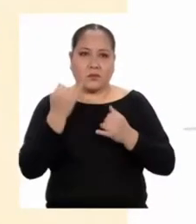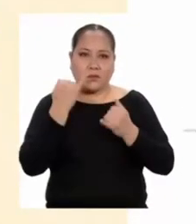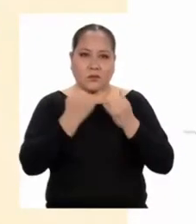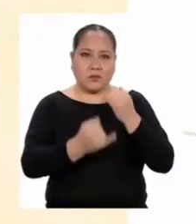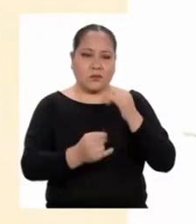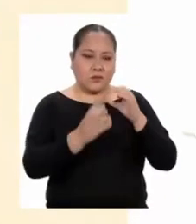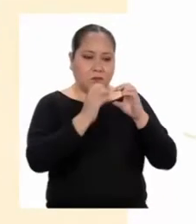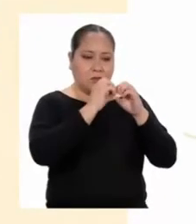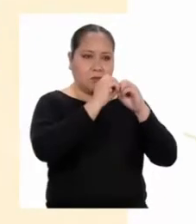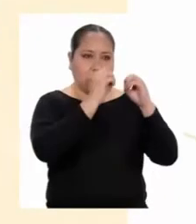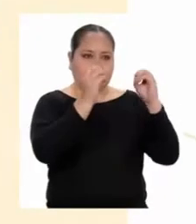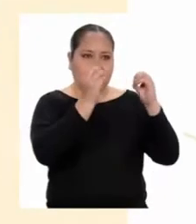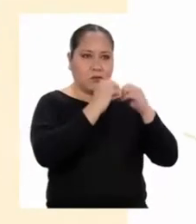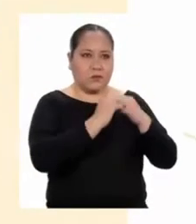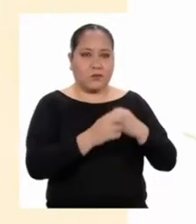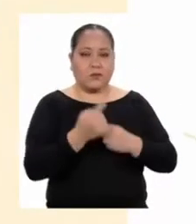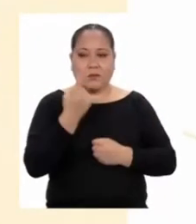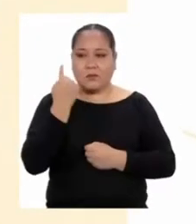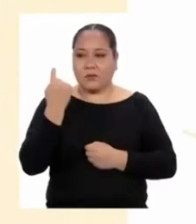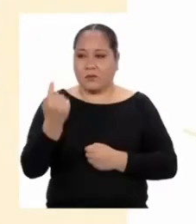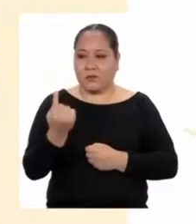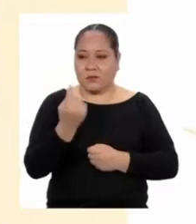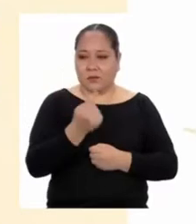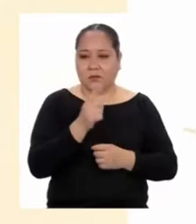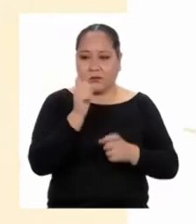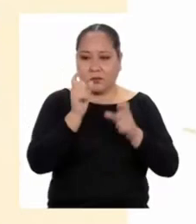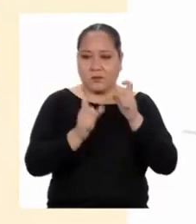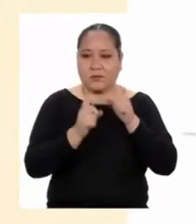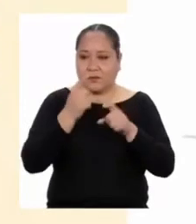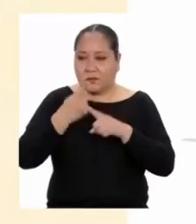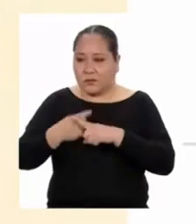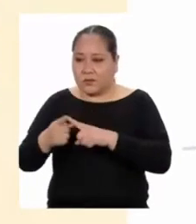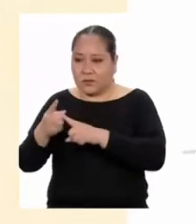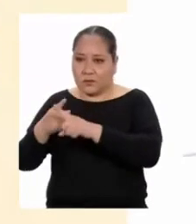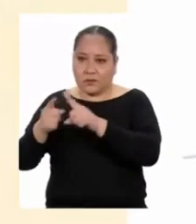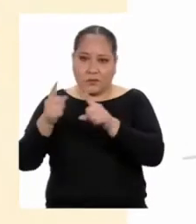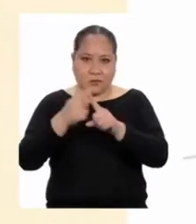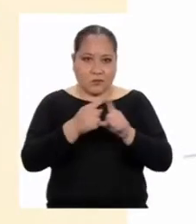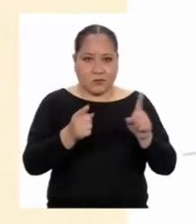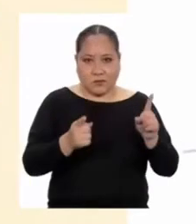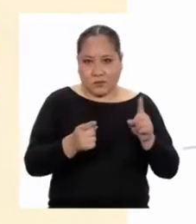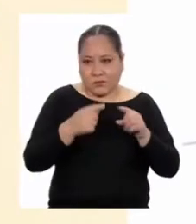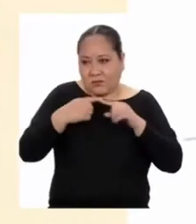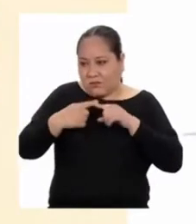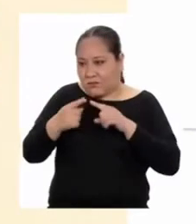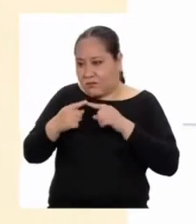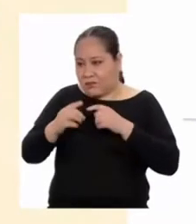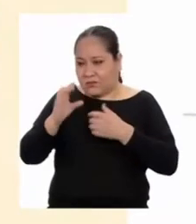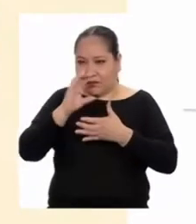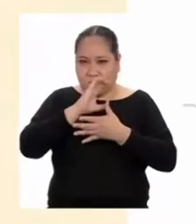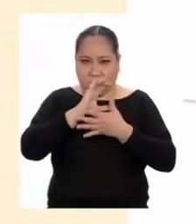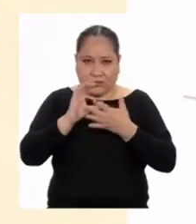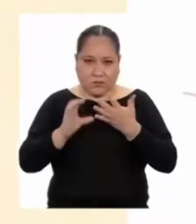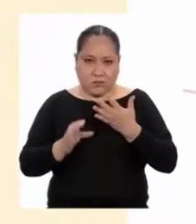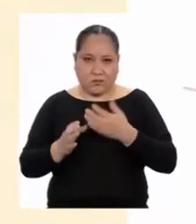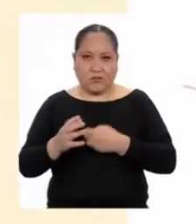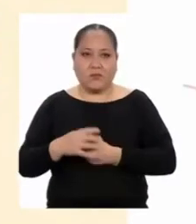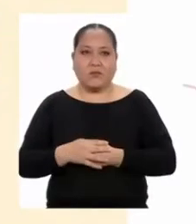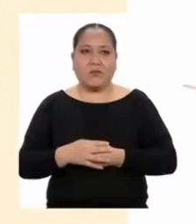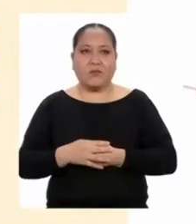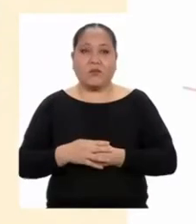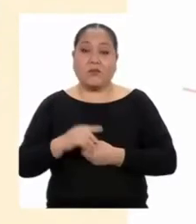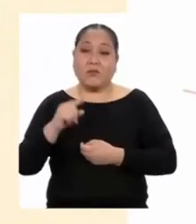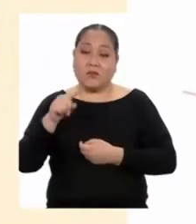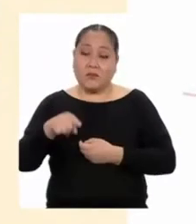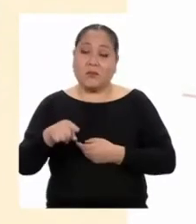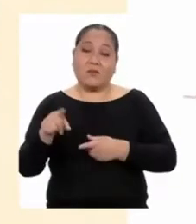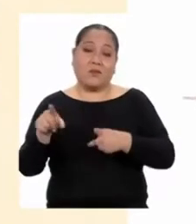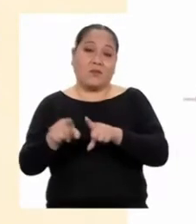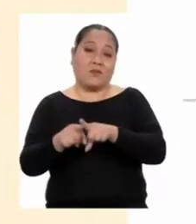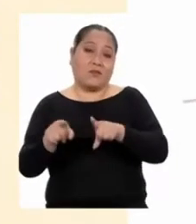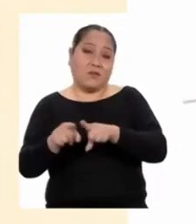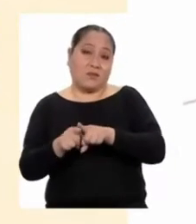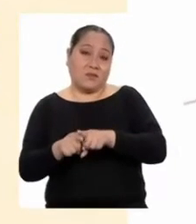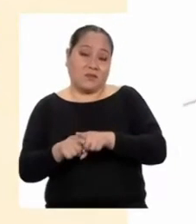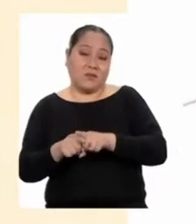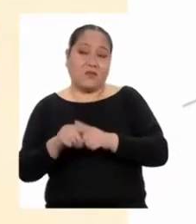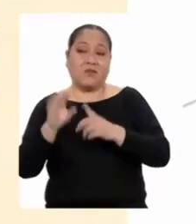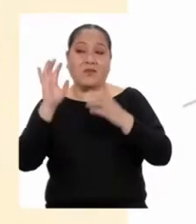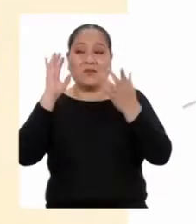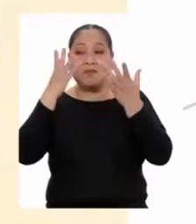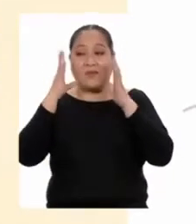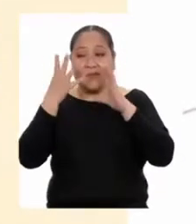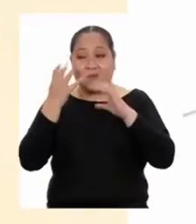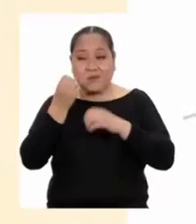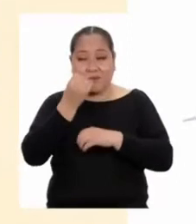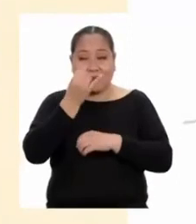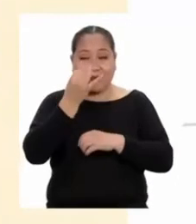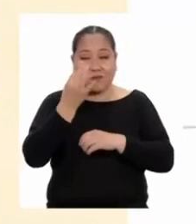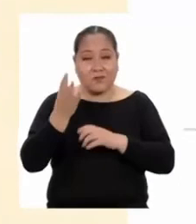oración. Cada persona es diferente a otra en algunos aspectos y, al mismo tiempo, es semejante en